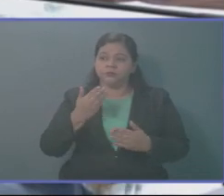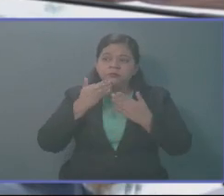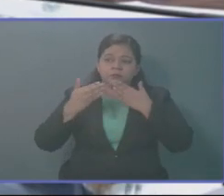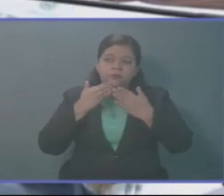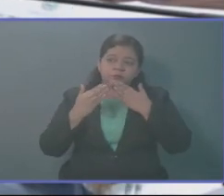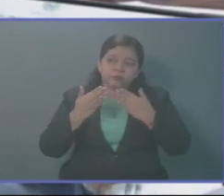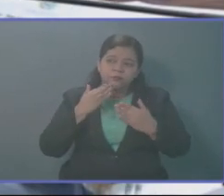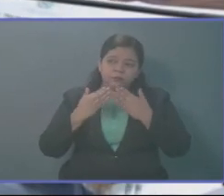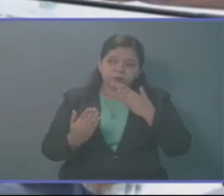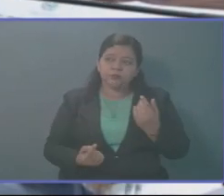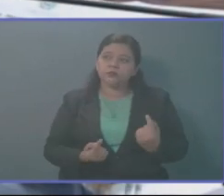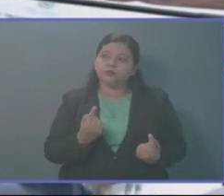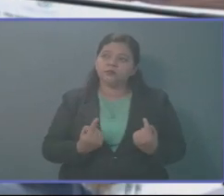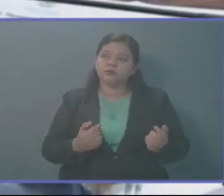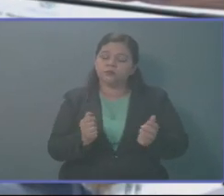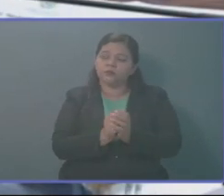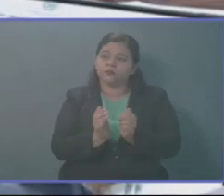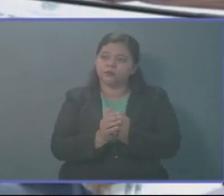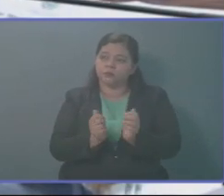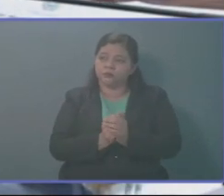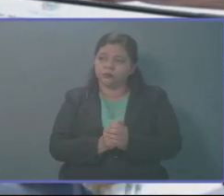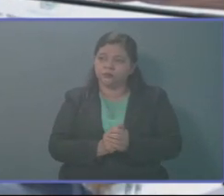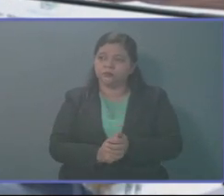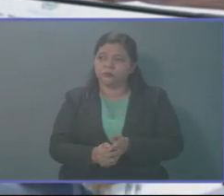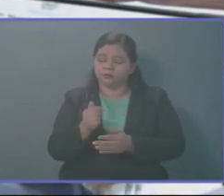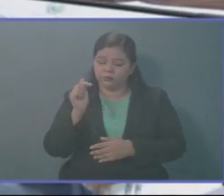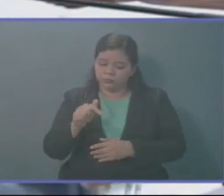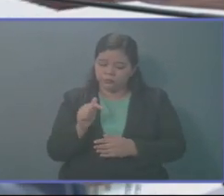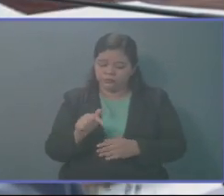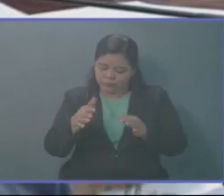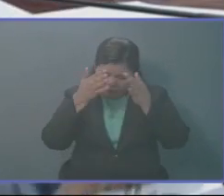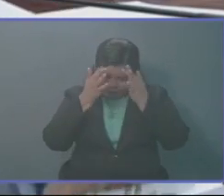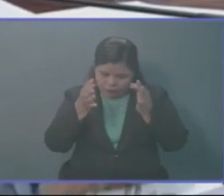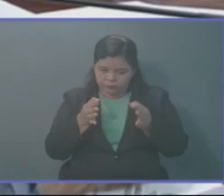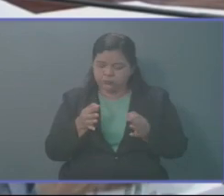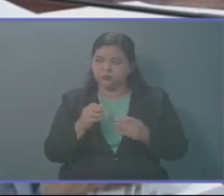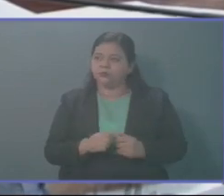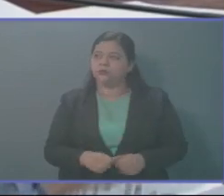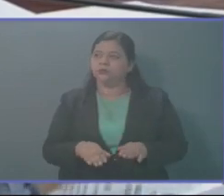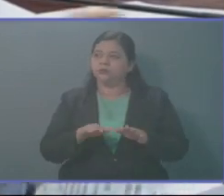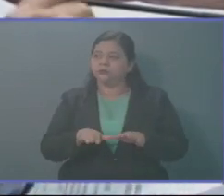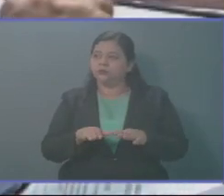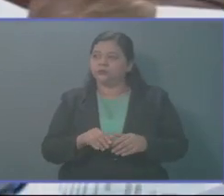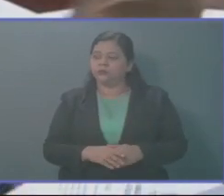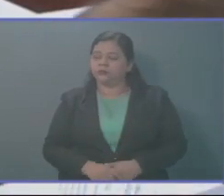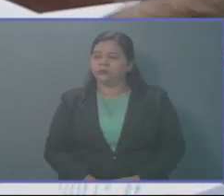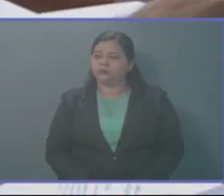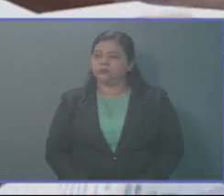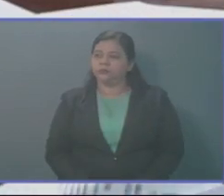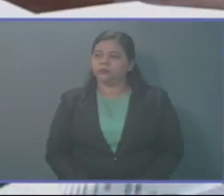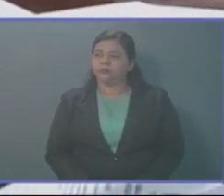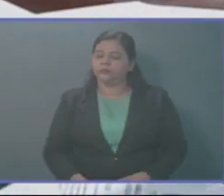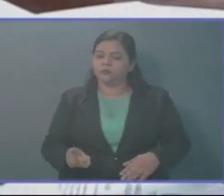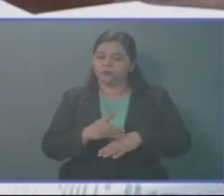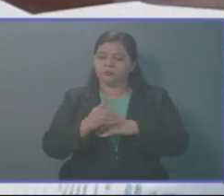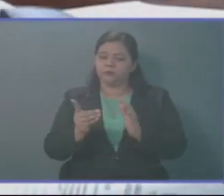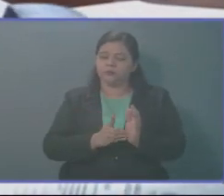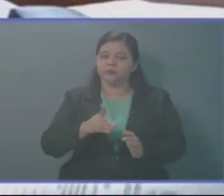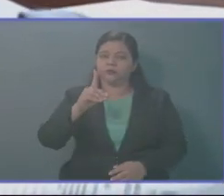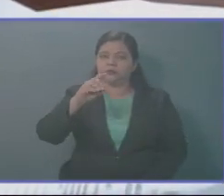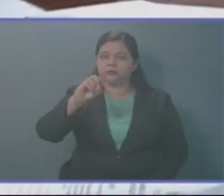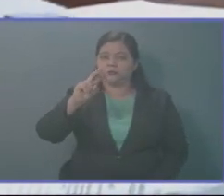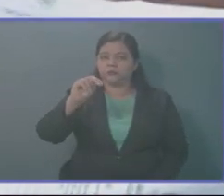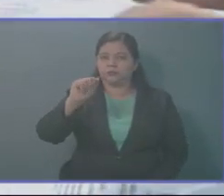ser las consecuencias de una medida de esta naturaleza. Gracias. Diputado Baquerano.